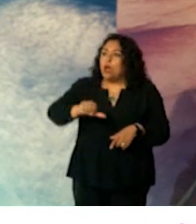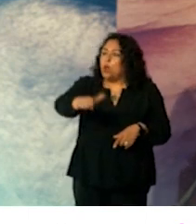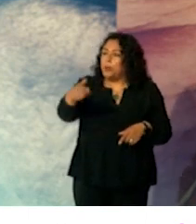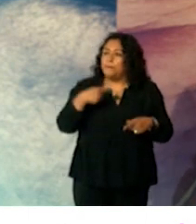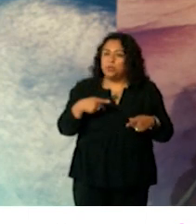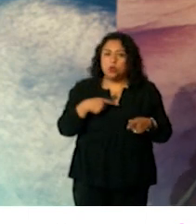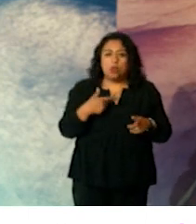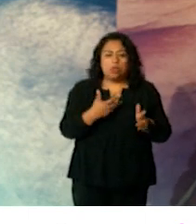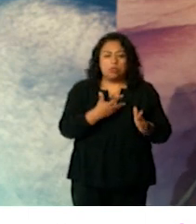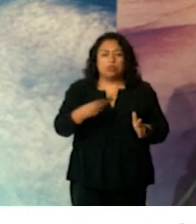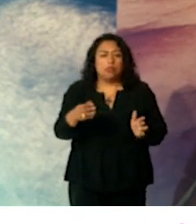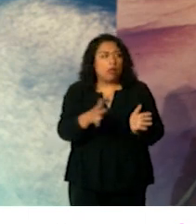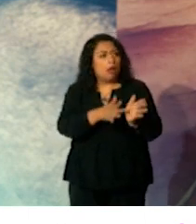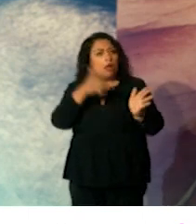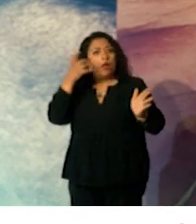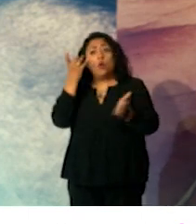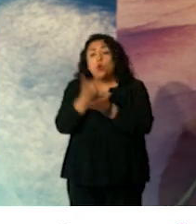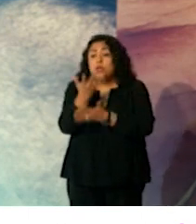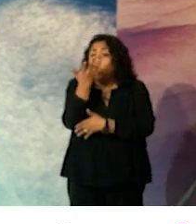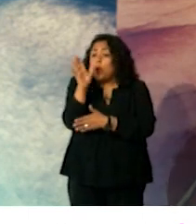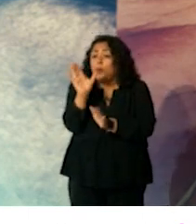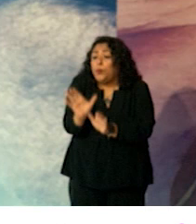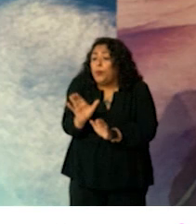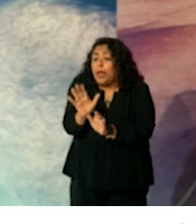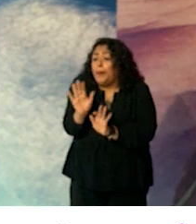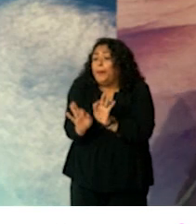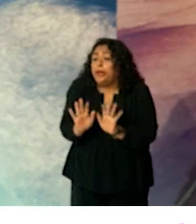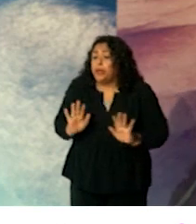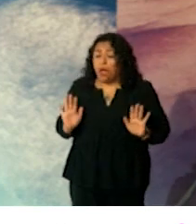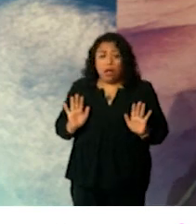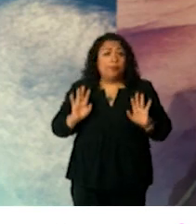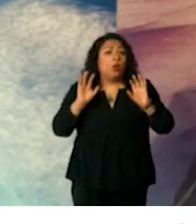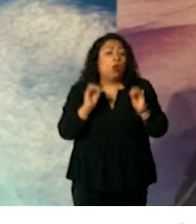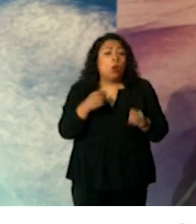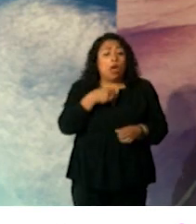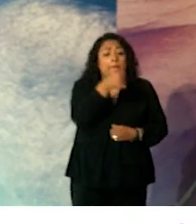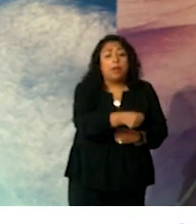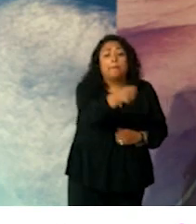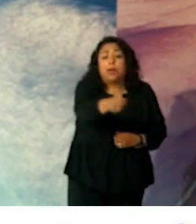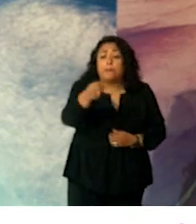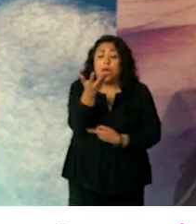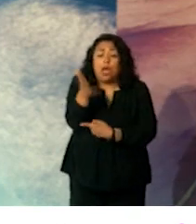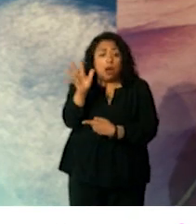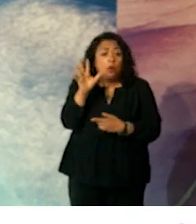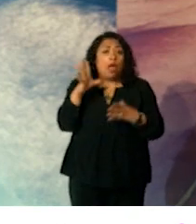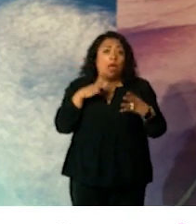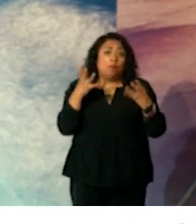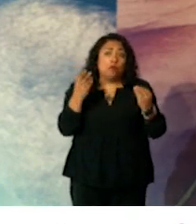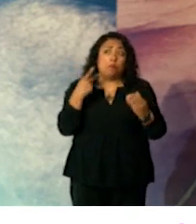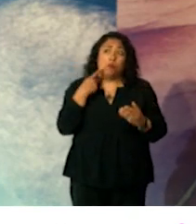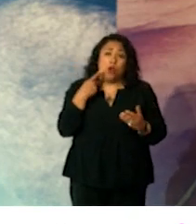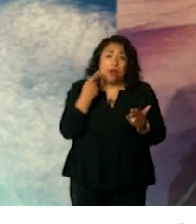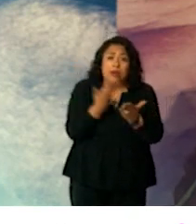demás personas en que no solamente es cuidar arbolitos, o solamente es que vamos a sembrar arbolitos, que luego hay muchas políticas y